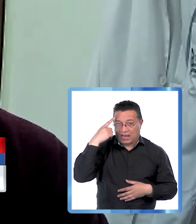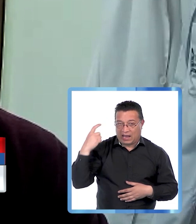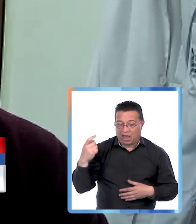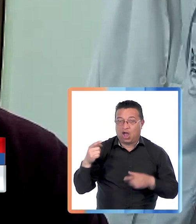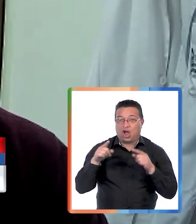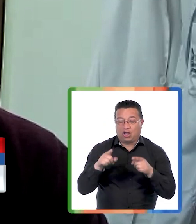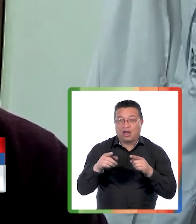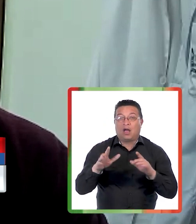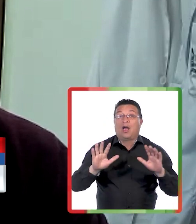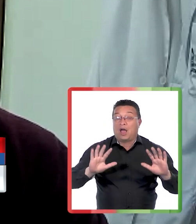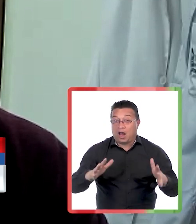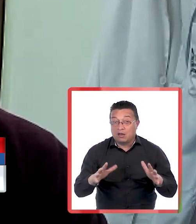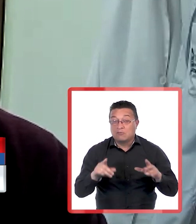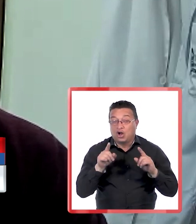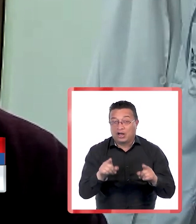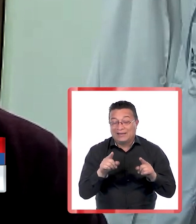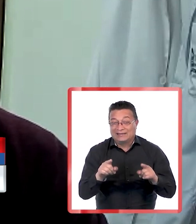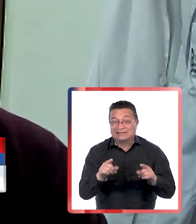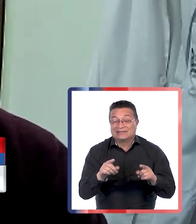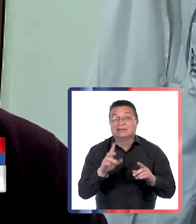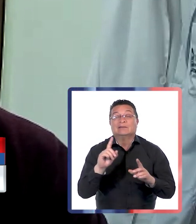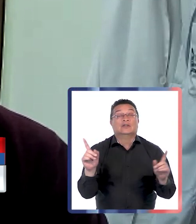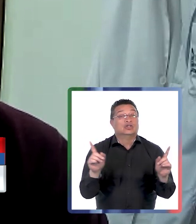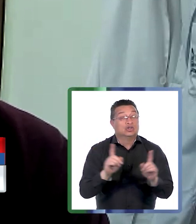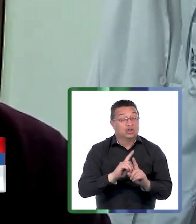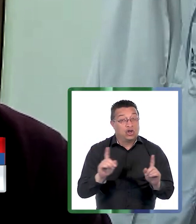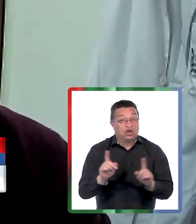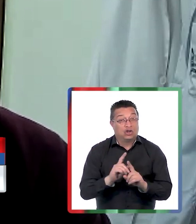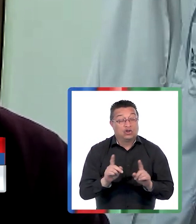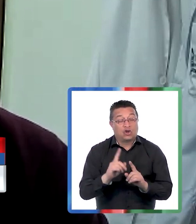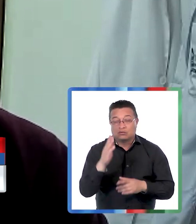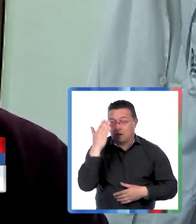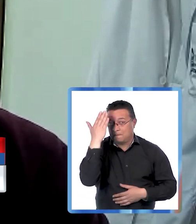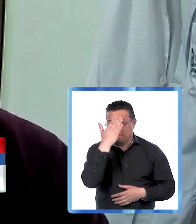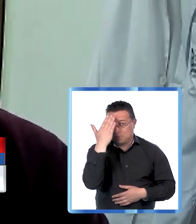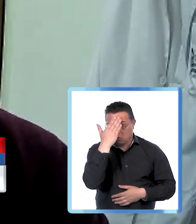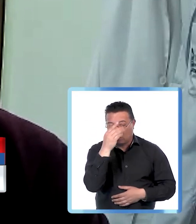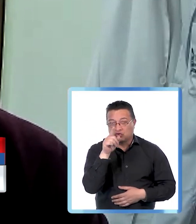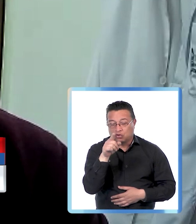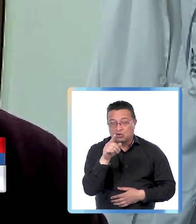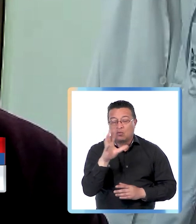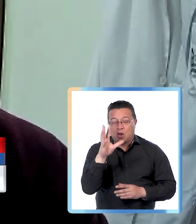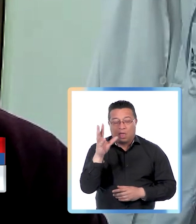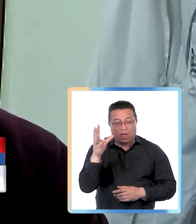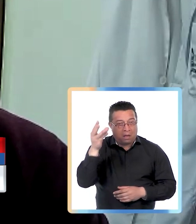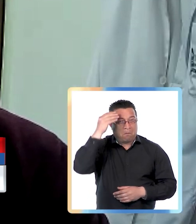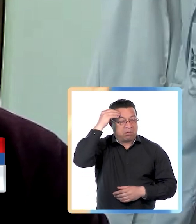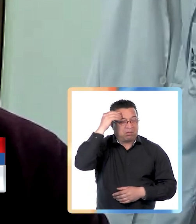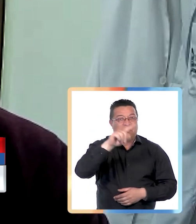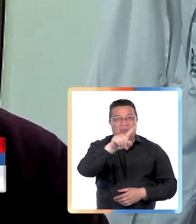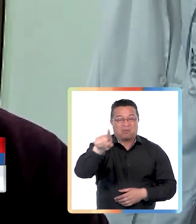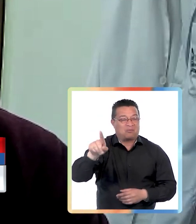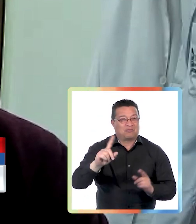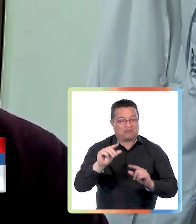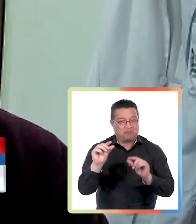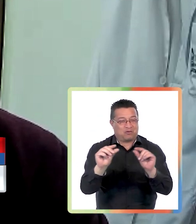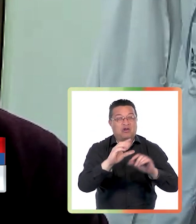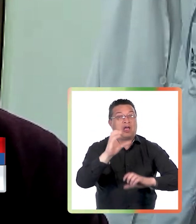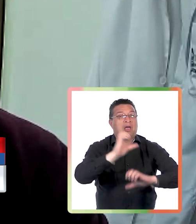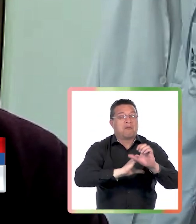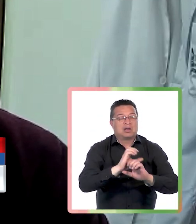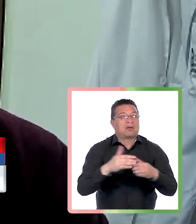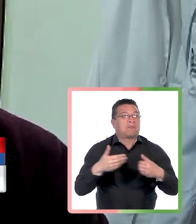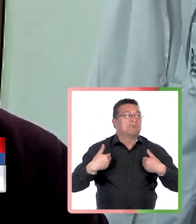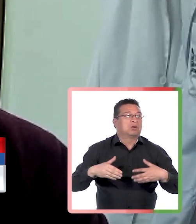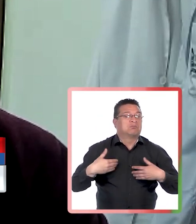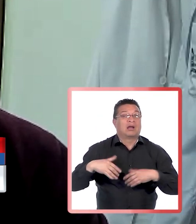que probablemente no es una preocupación que esté muy presente ni en